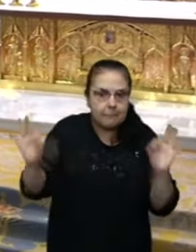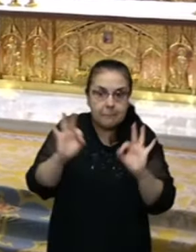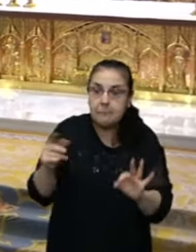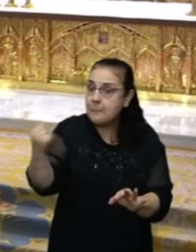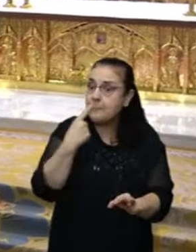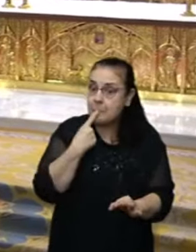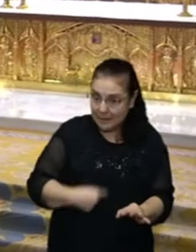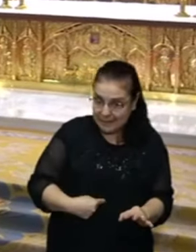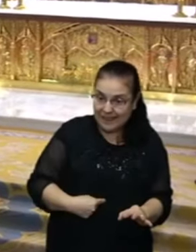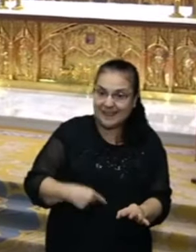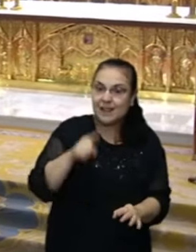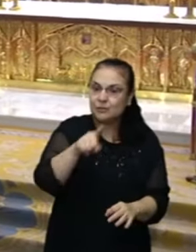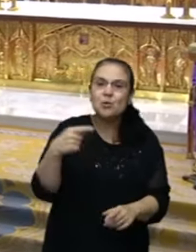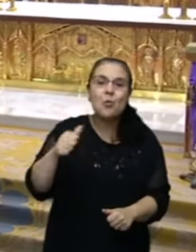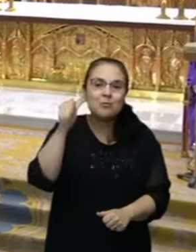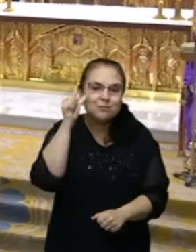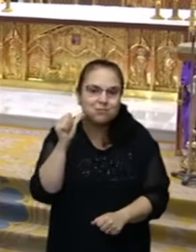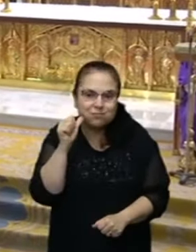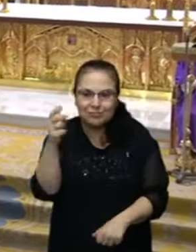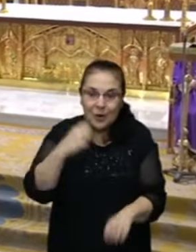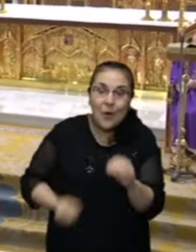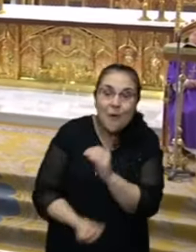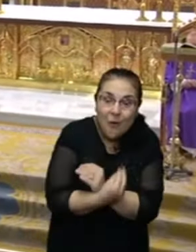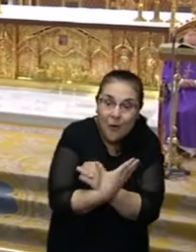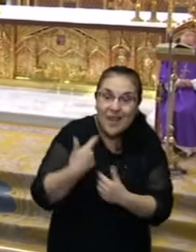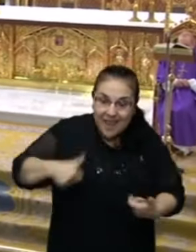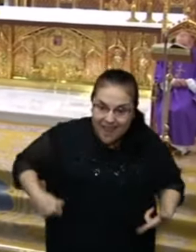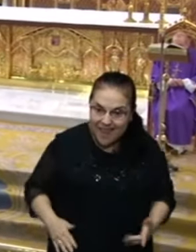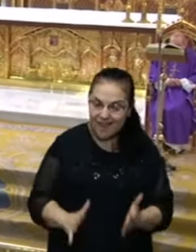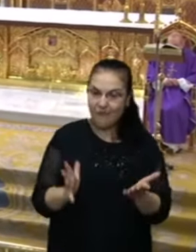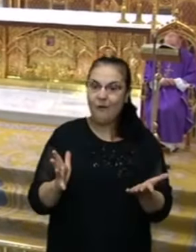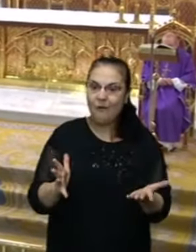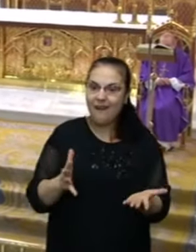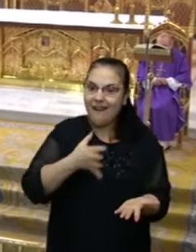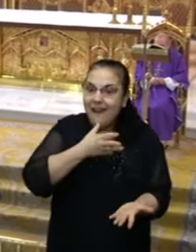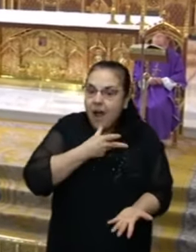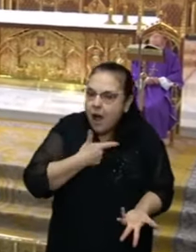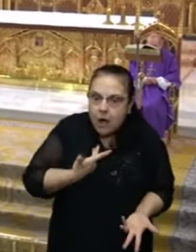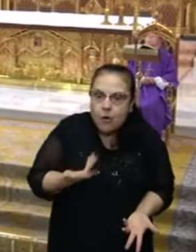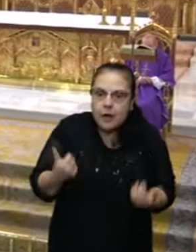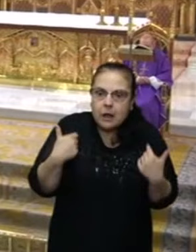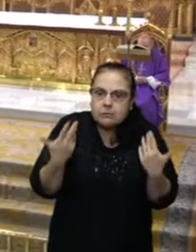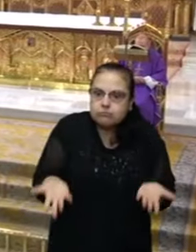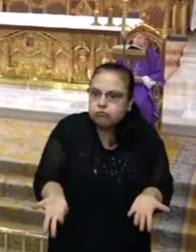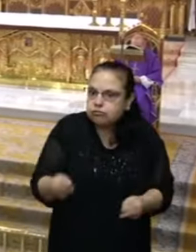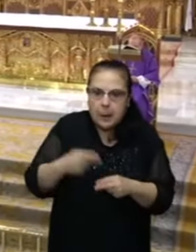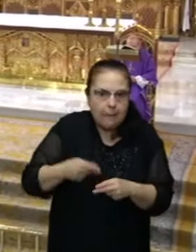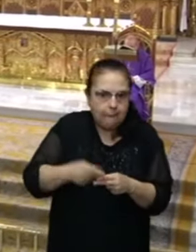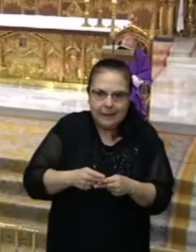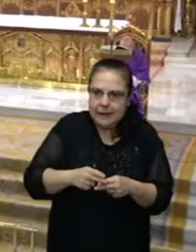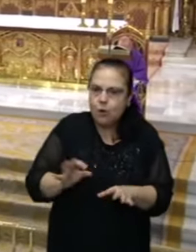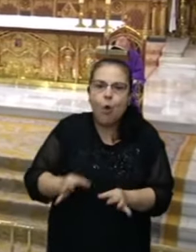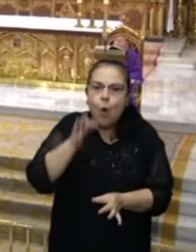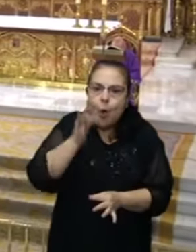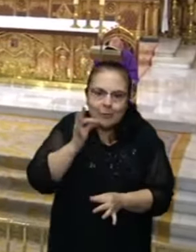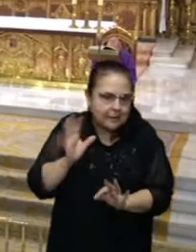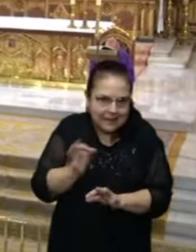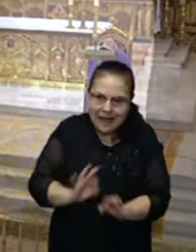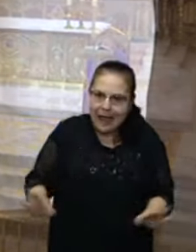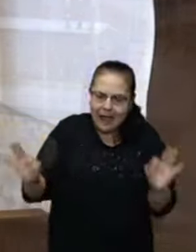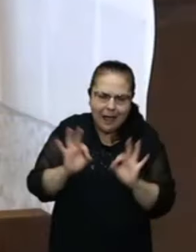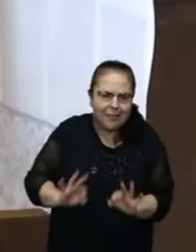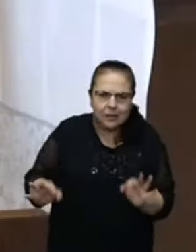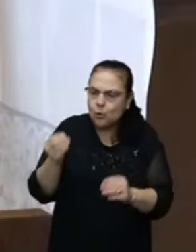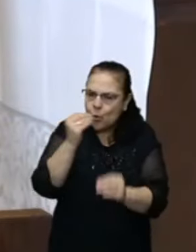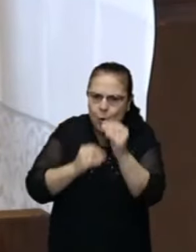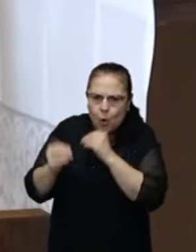he aquí que concebirás y darás a luz un hijo. Ahora, pues, no bebas vino o licor y no comas nada